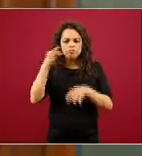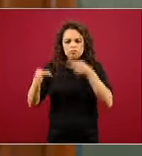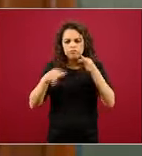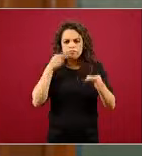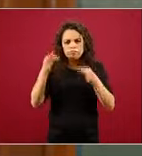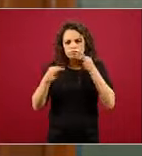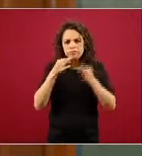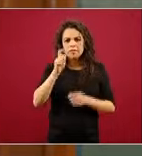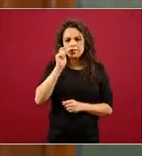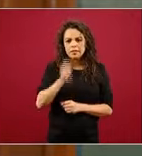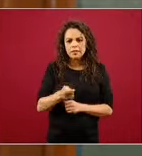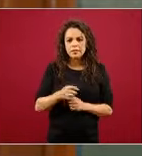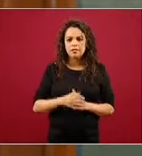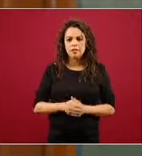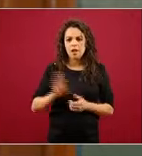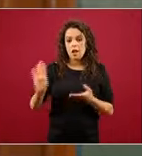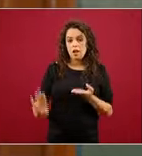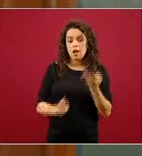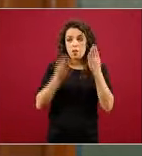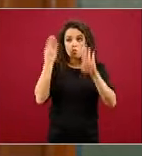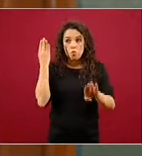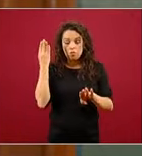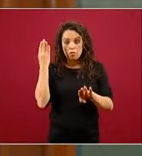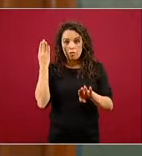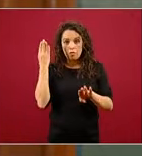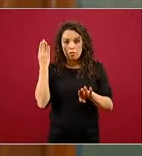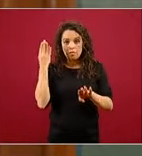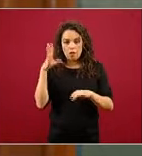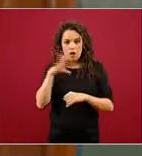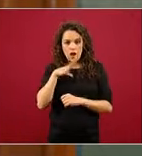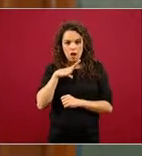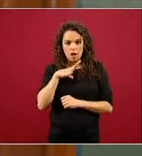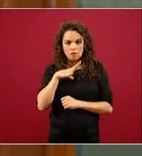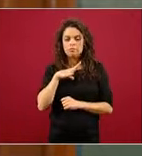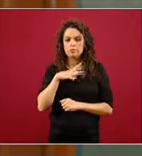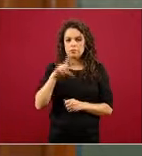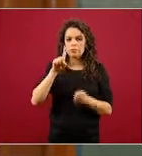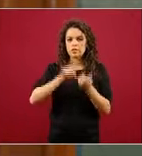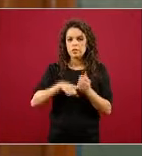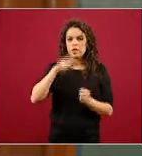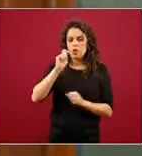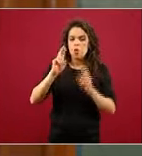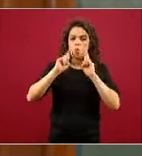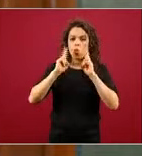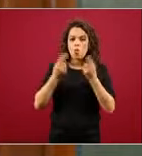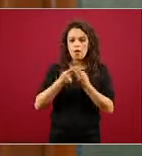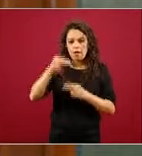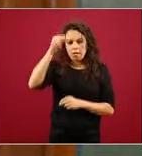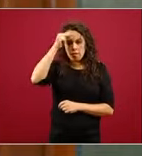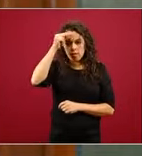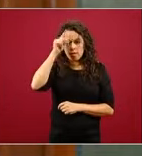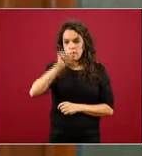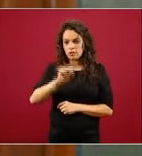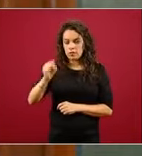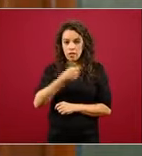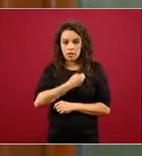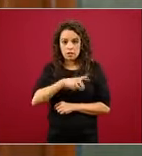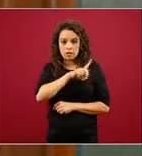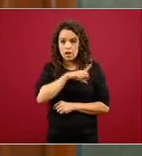nueva situación en el mundo. Evidentemente la unidad de inteligencia de la Secretaría de Salud lleva toda esta